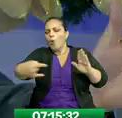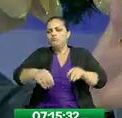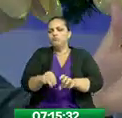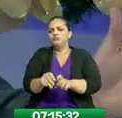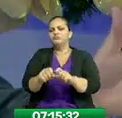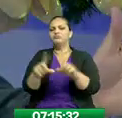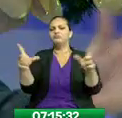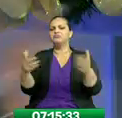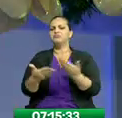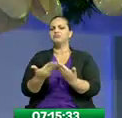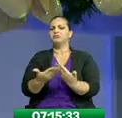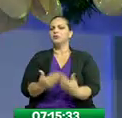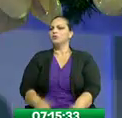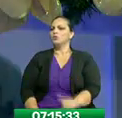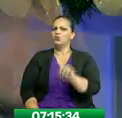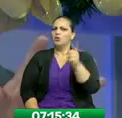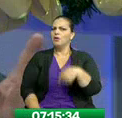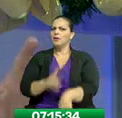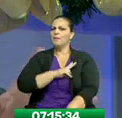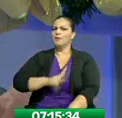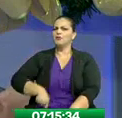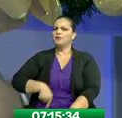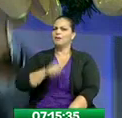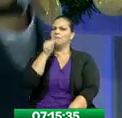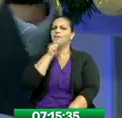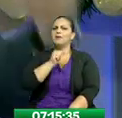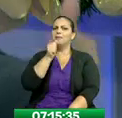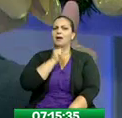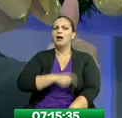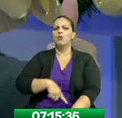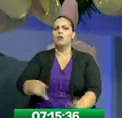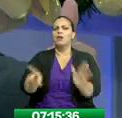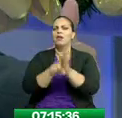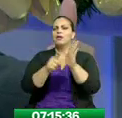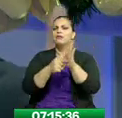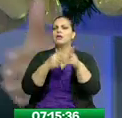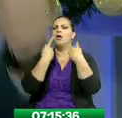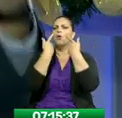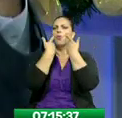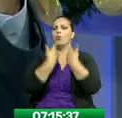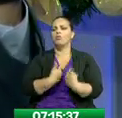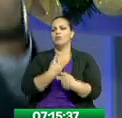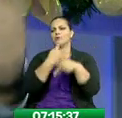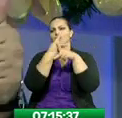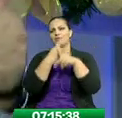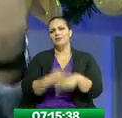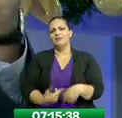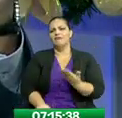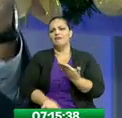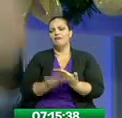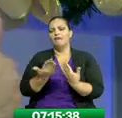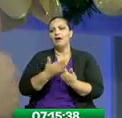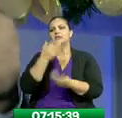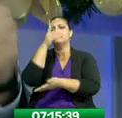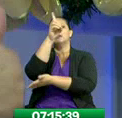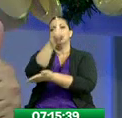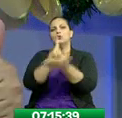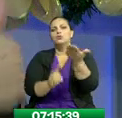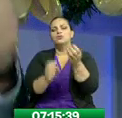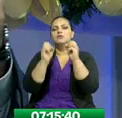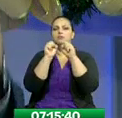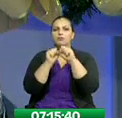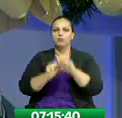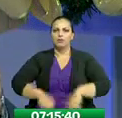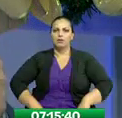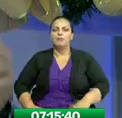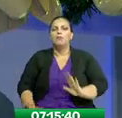Asamblea, tanto en la Ley de Protección de Datos Personales como en las reformas, que van a hacer un segundo gran esfuerzo para que ningún niño ecuatoriano ni